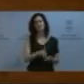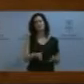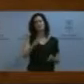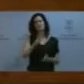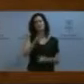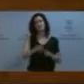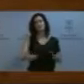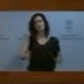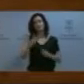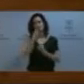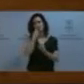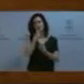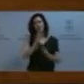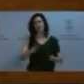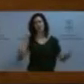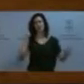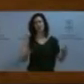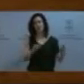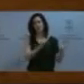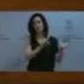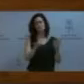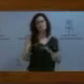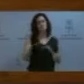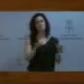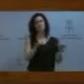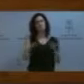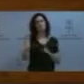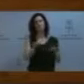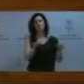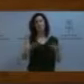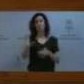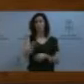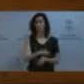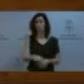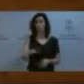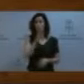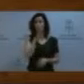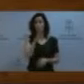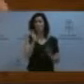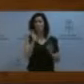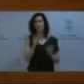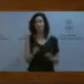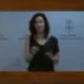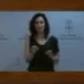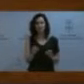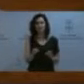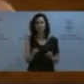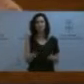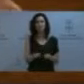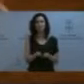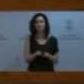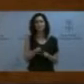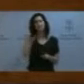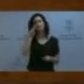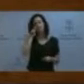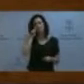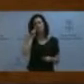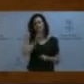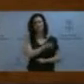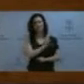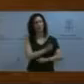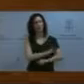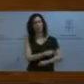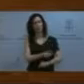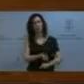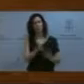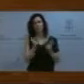largo de todo el año esta zona, porque vienen llamadas por la práctica del turismo activo o por